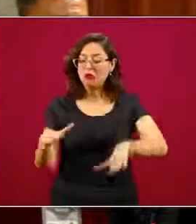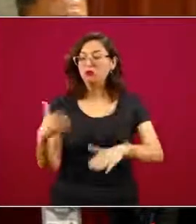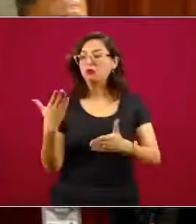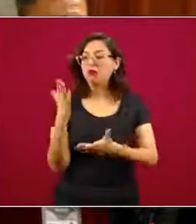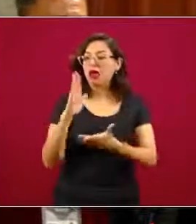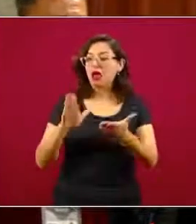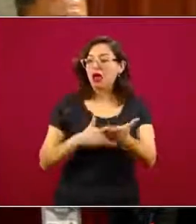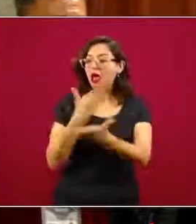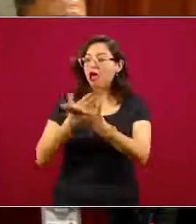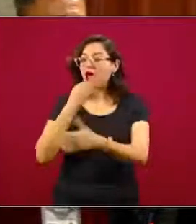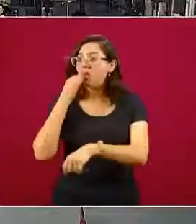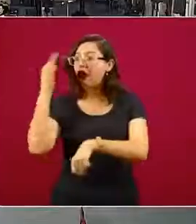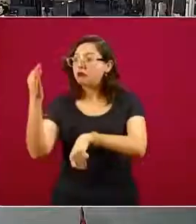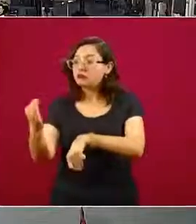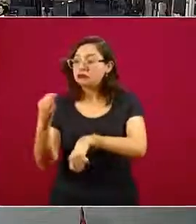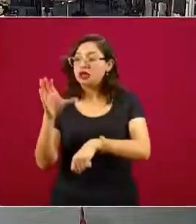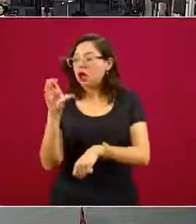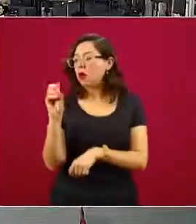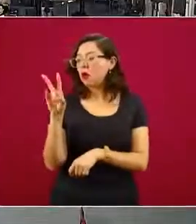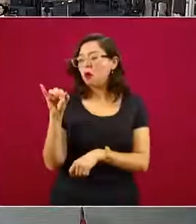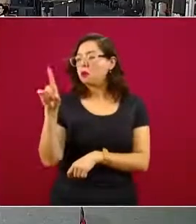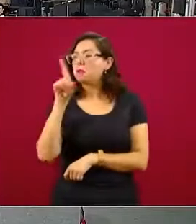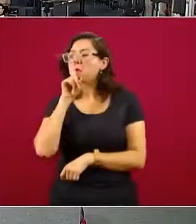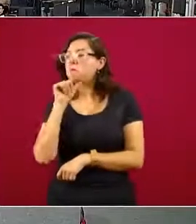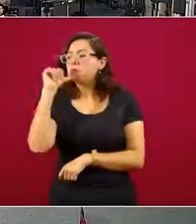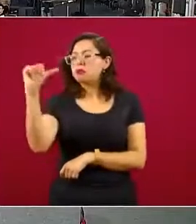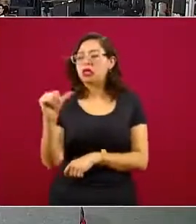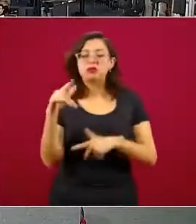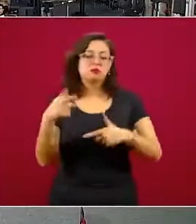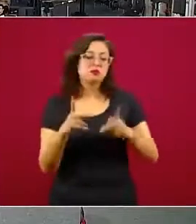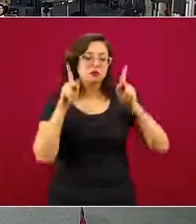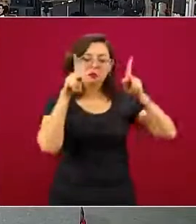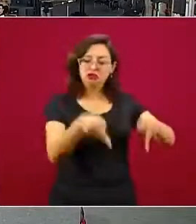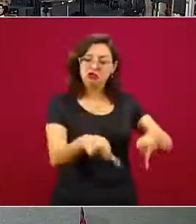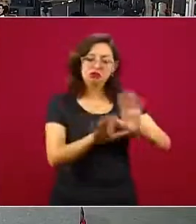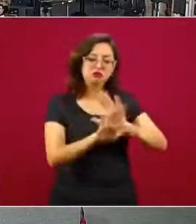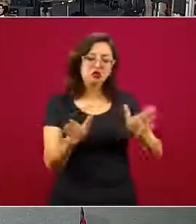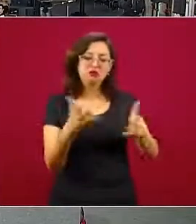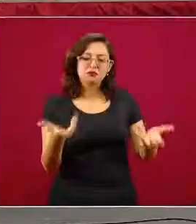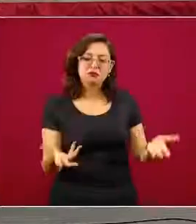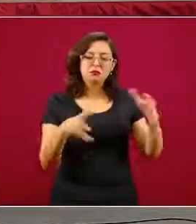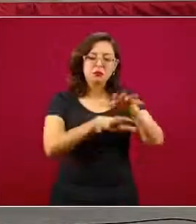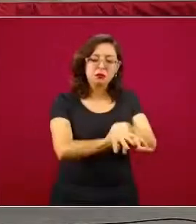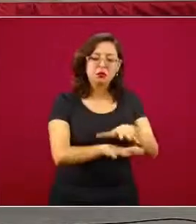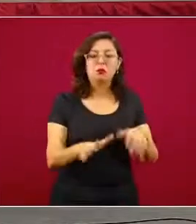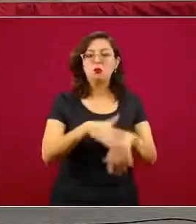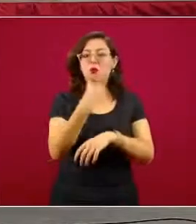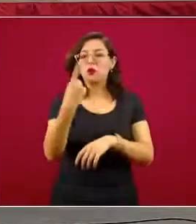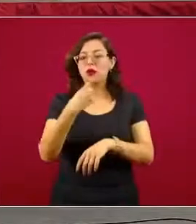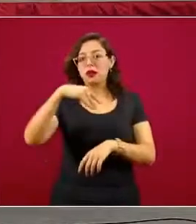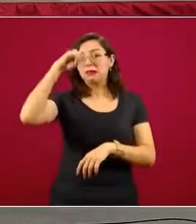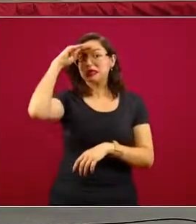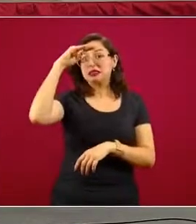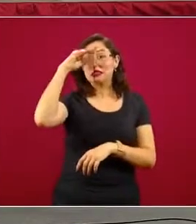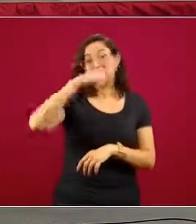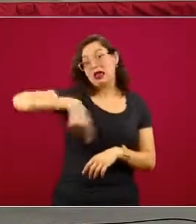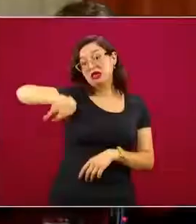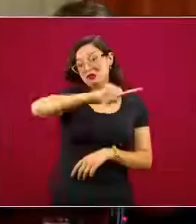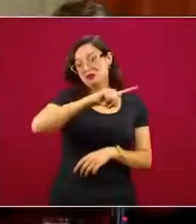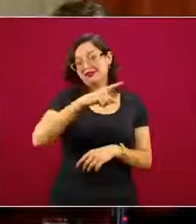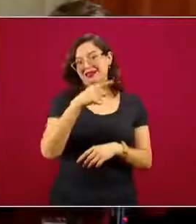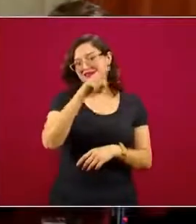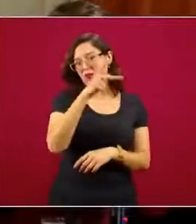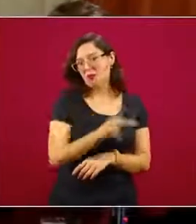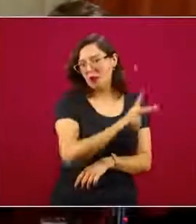difuntos, precisamente porque hay la creencia que es pecado mortal quemar a sus muertos. Pero